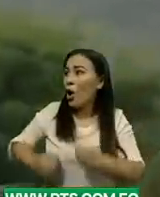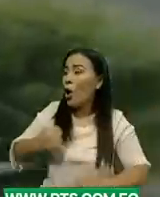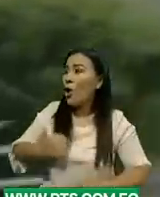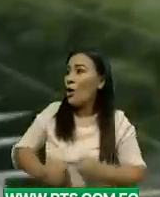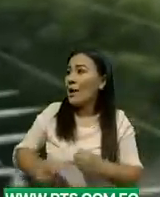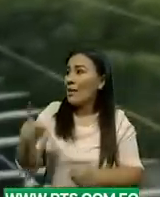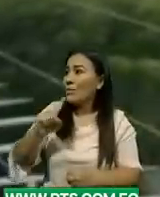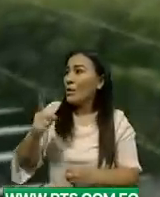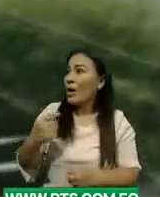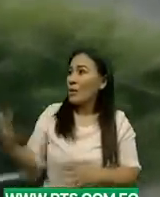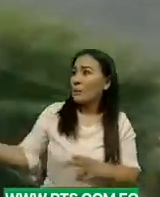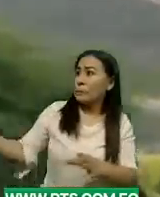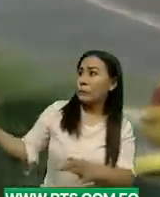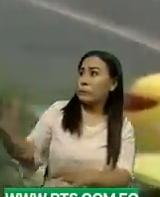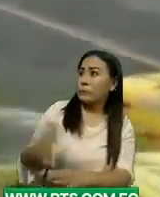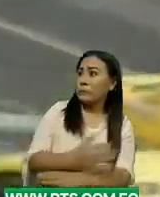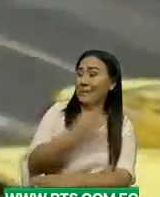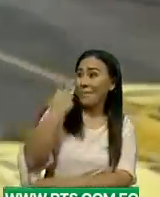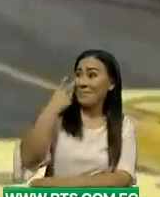ser alcanzados.